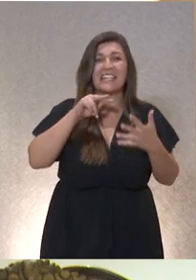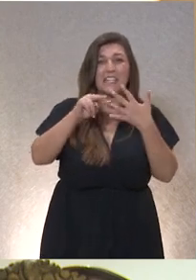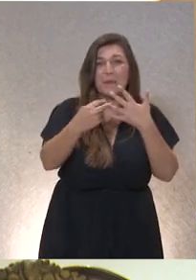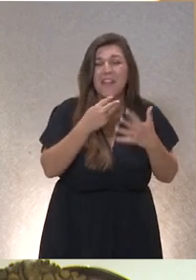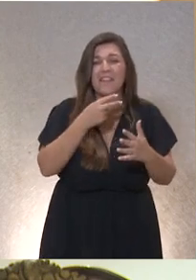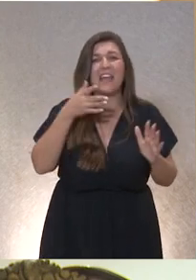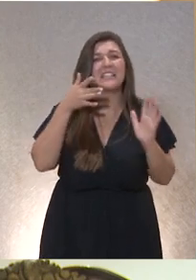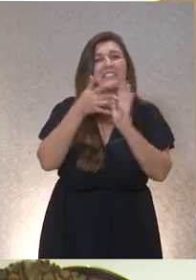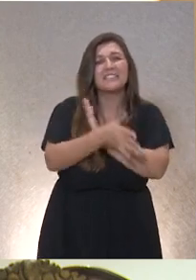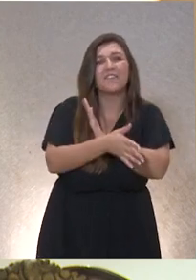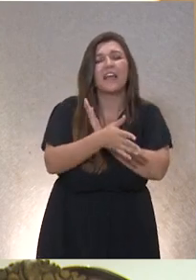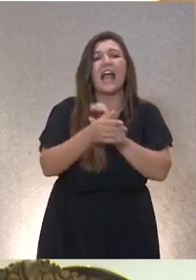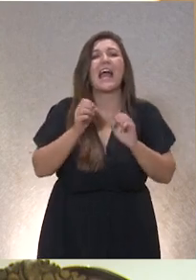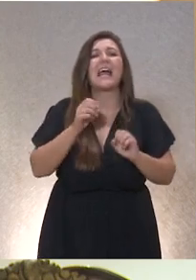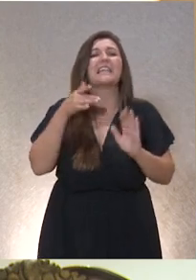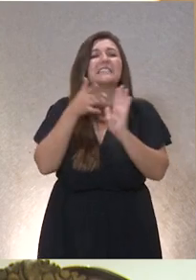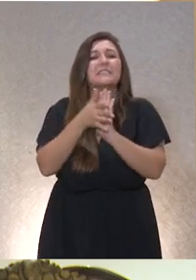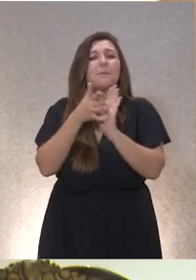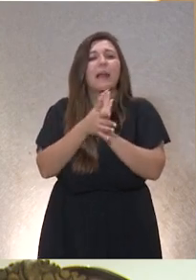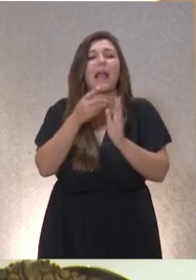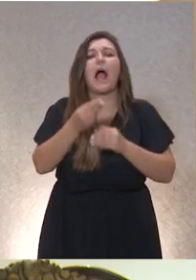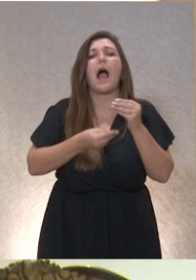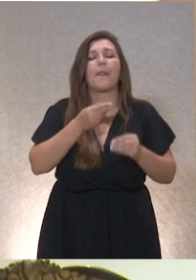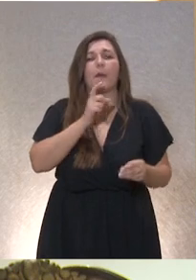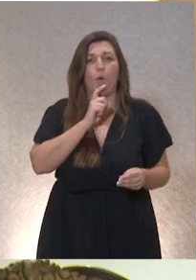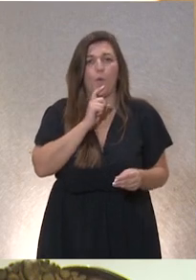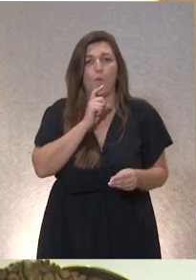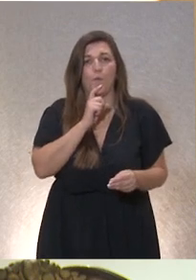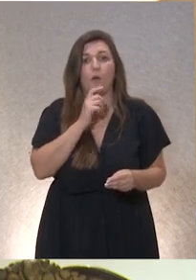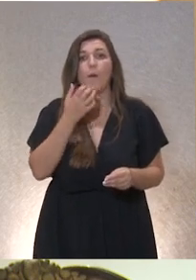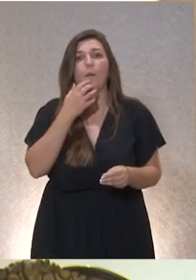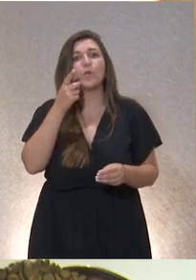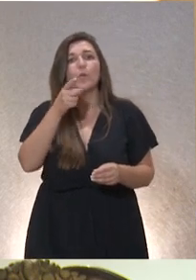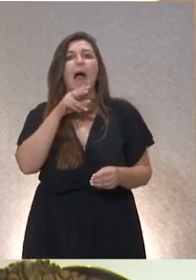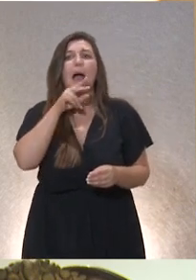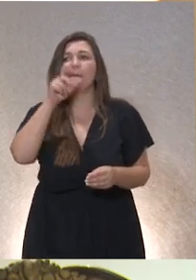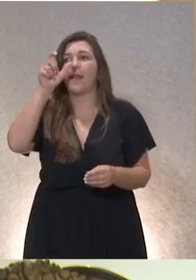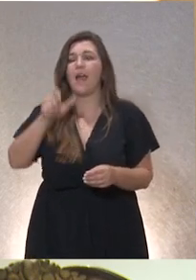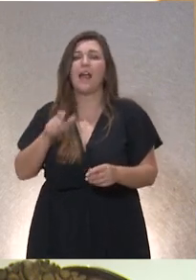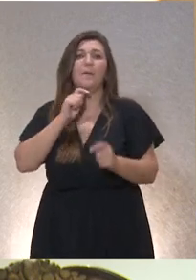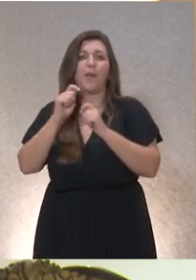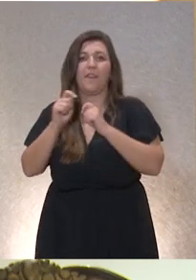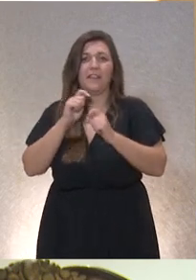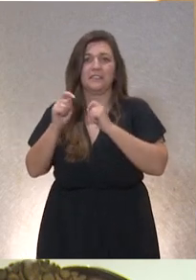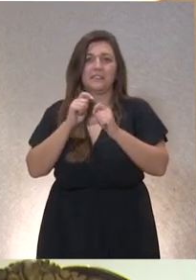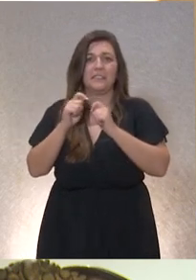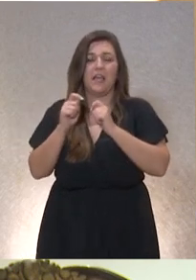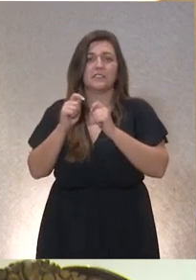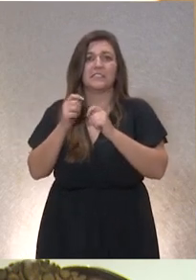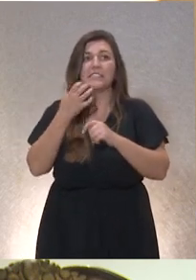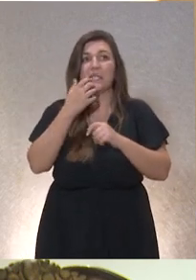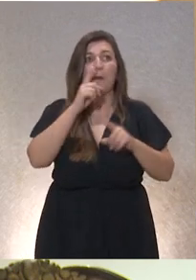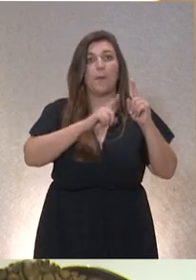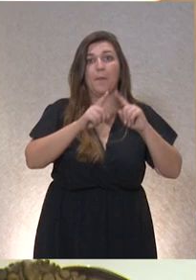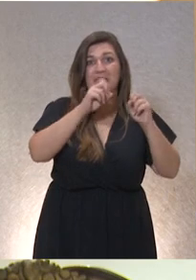explicar lo que hacemos cómo lo hacéis por ejemplo hablar con determinados periodistas cuando no hay problemas